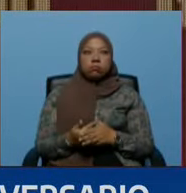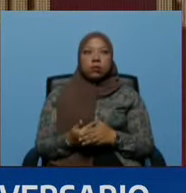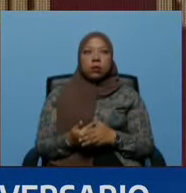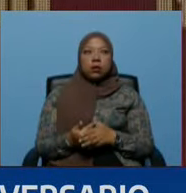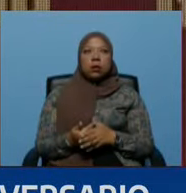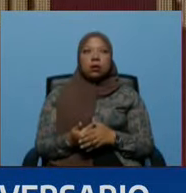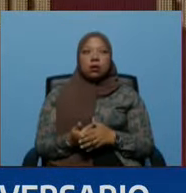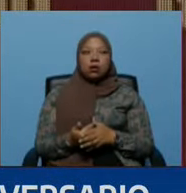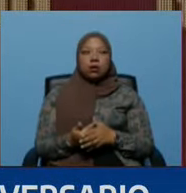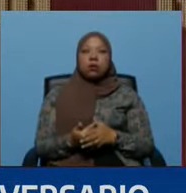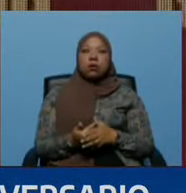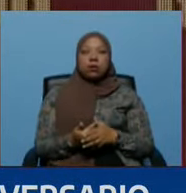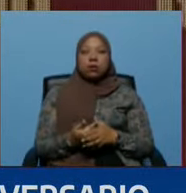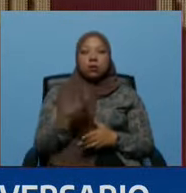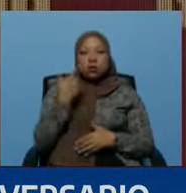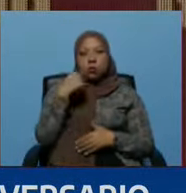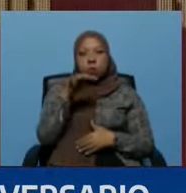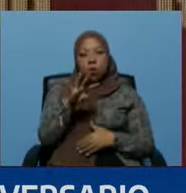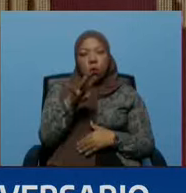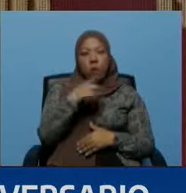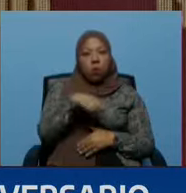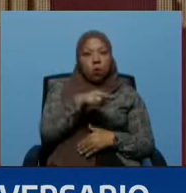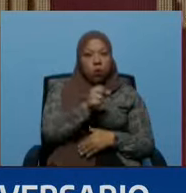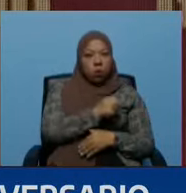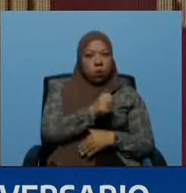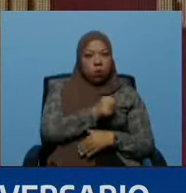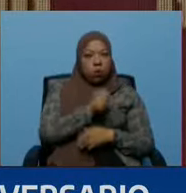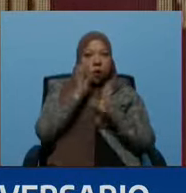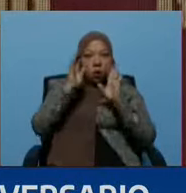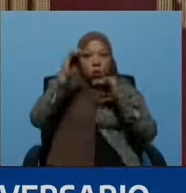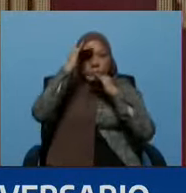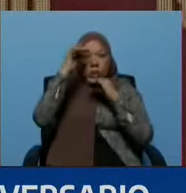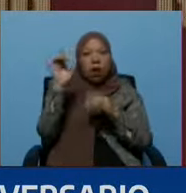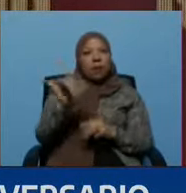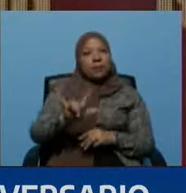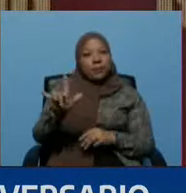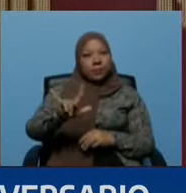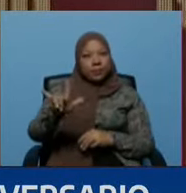estos curas católicos que me están escuchando, los quiero mucho,